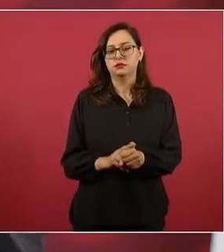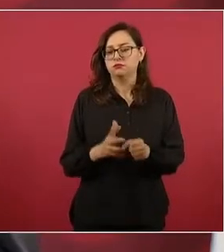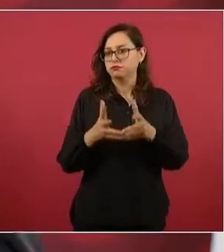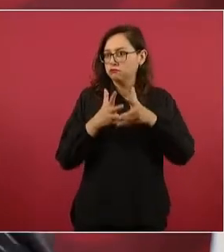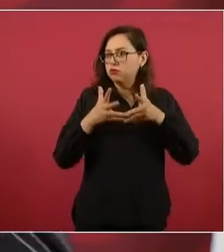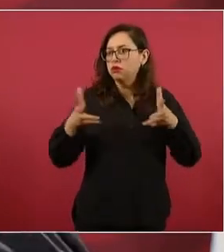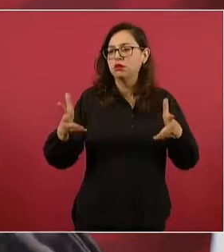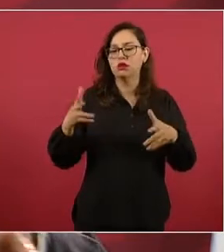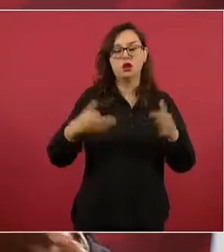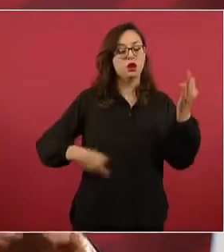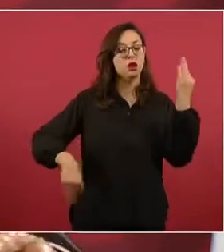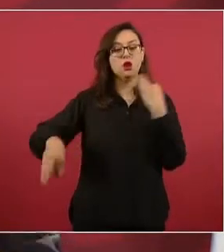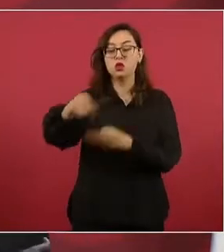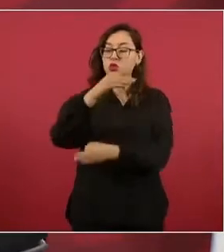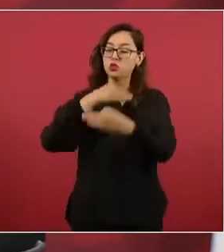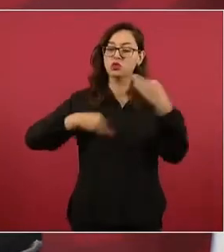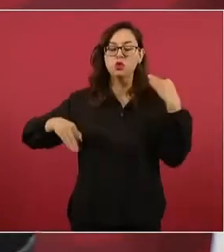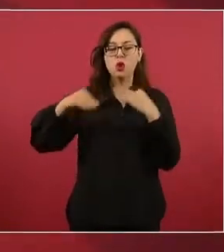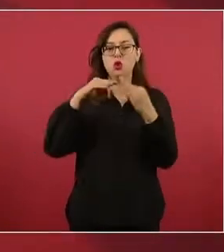toda la infraestructura.